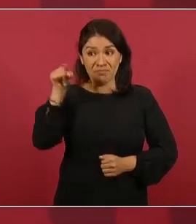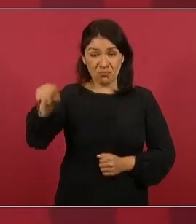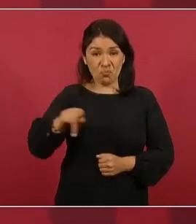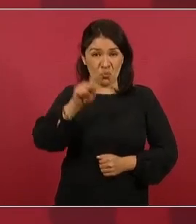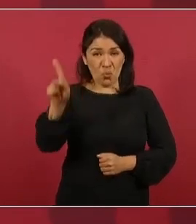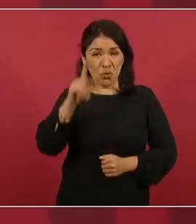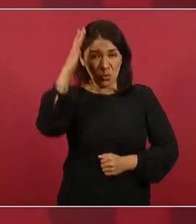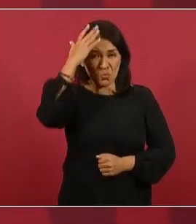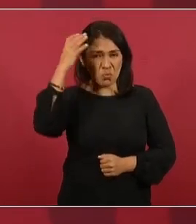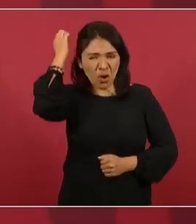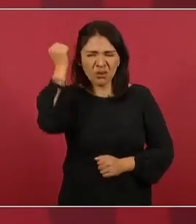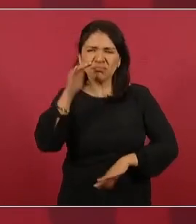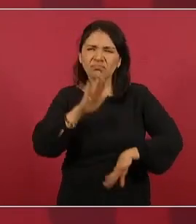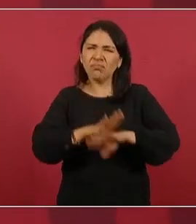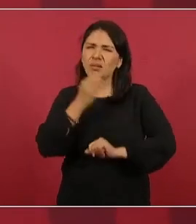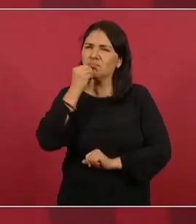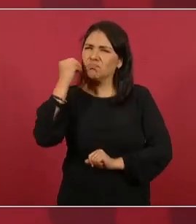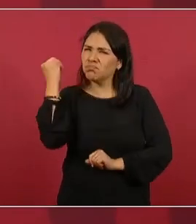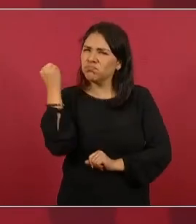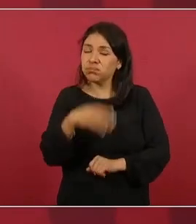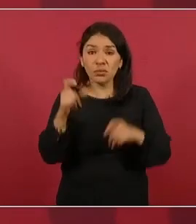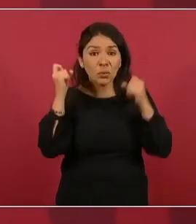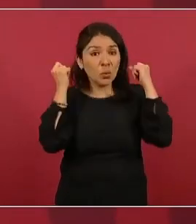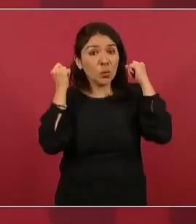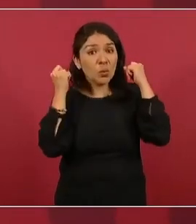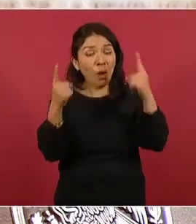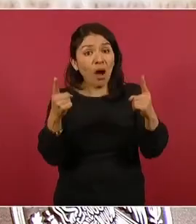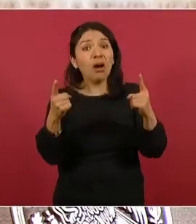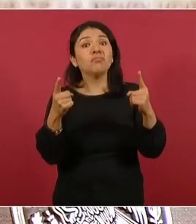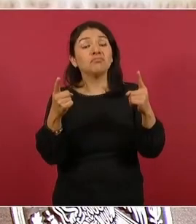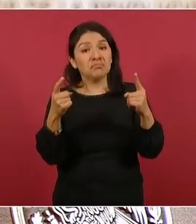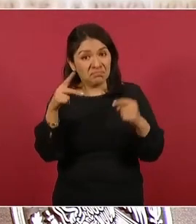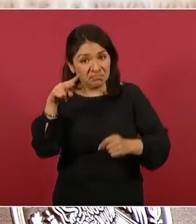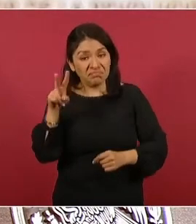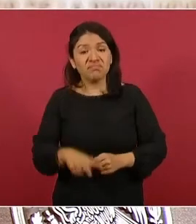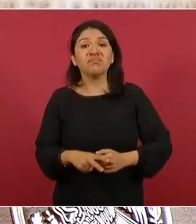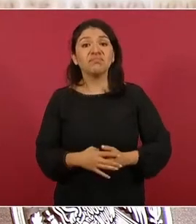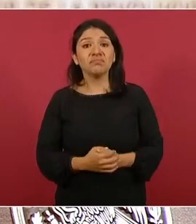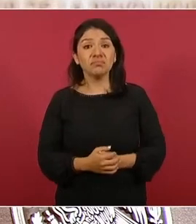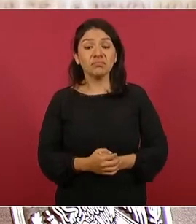extraordinario, ejemplar, el pueblo de Morelos.